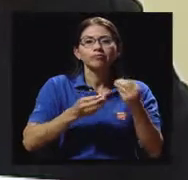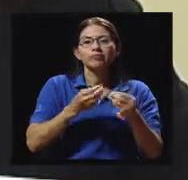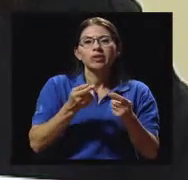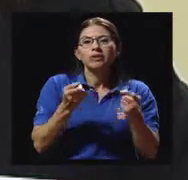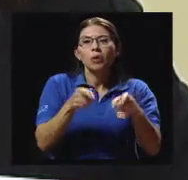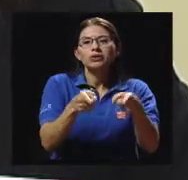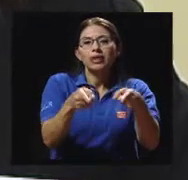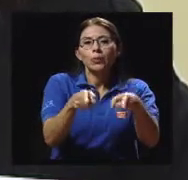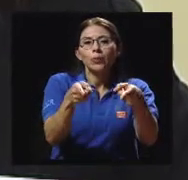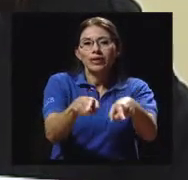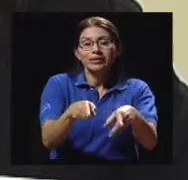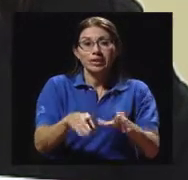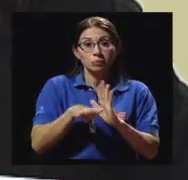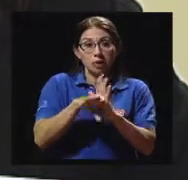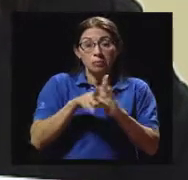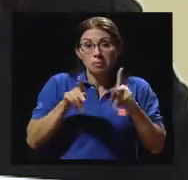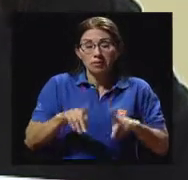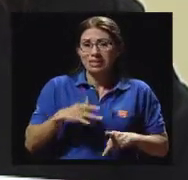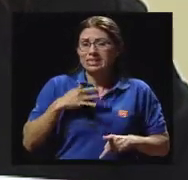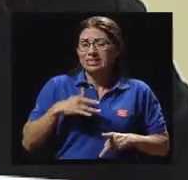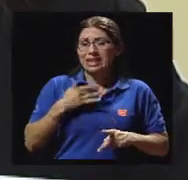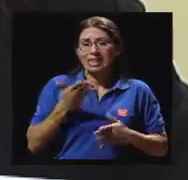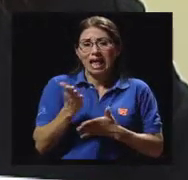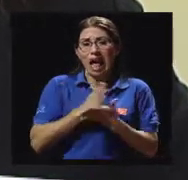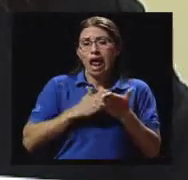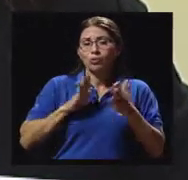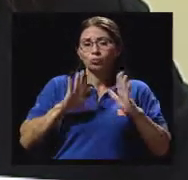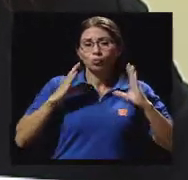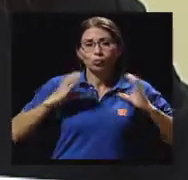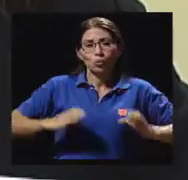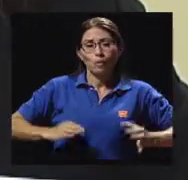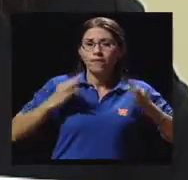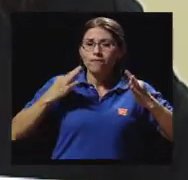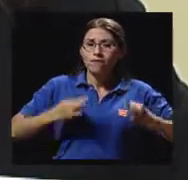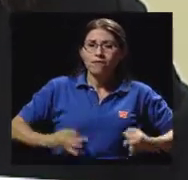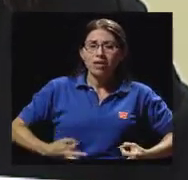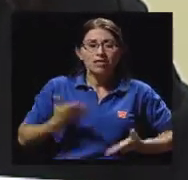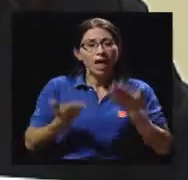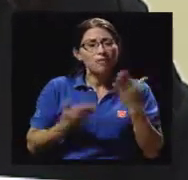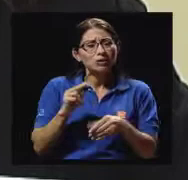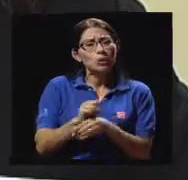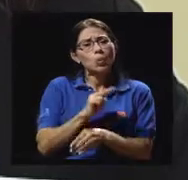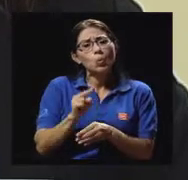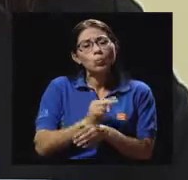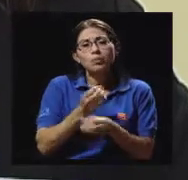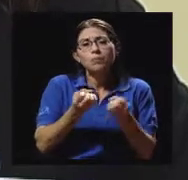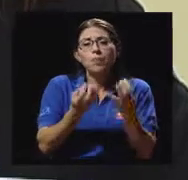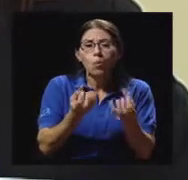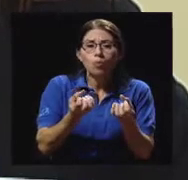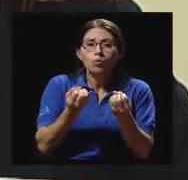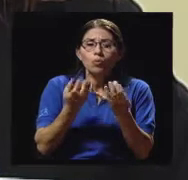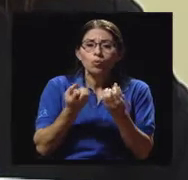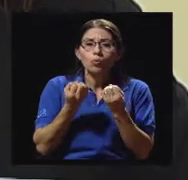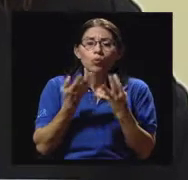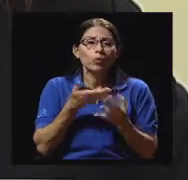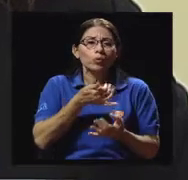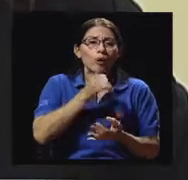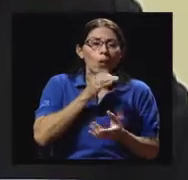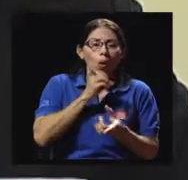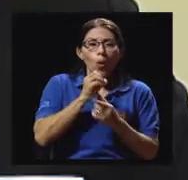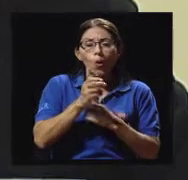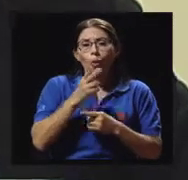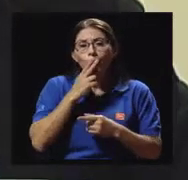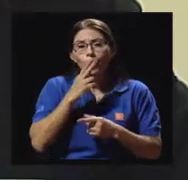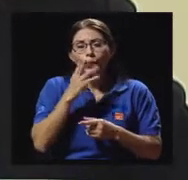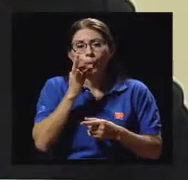las consecuencias, ¿verdad? Estos malestares físicos, tal vez de este abuso excesivo ya en reiteradas ocasiones, y